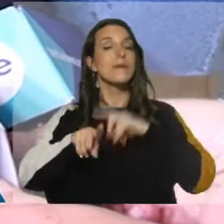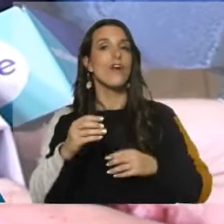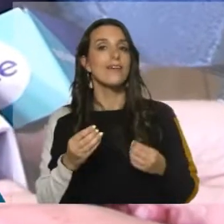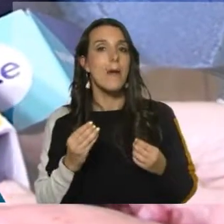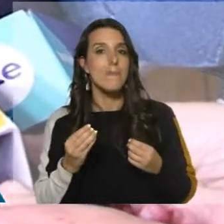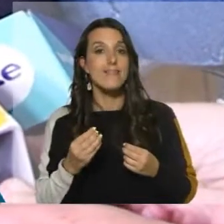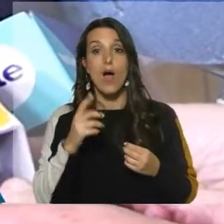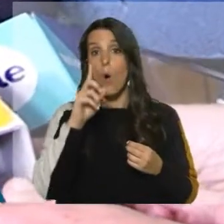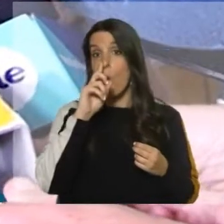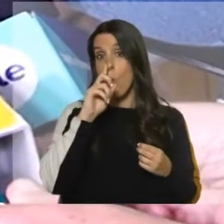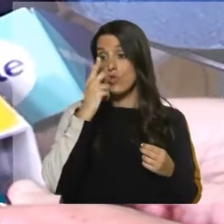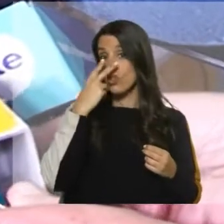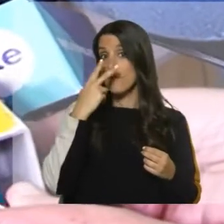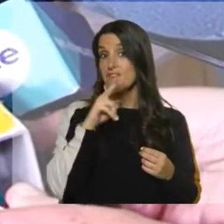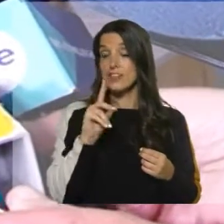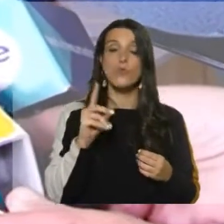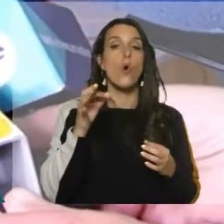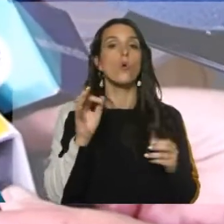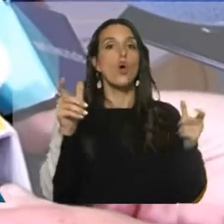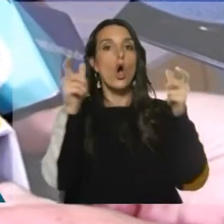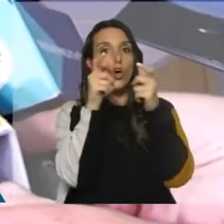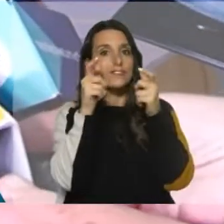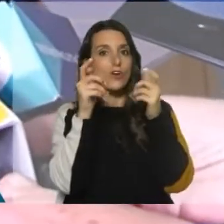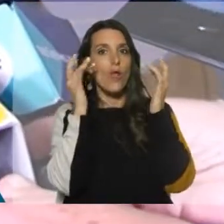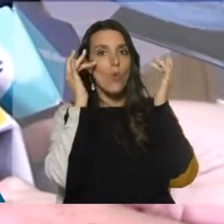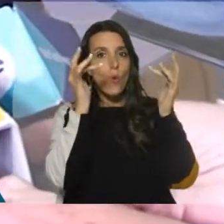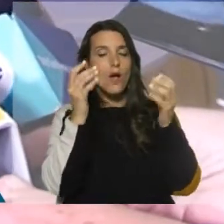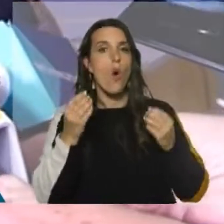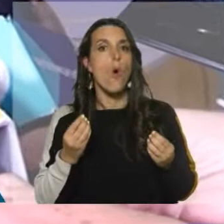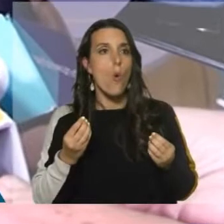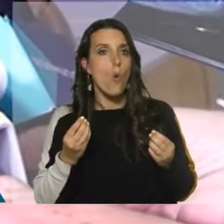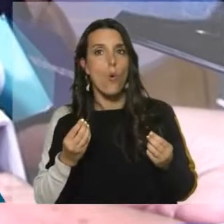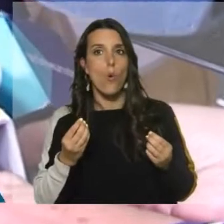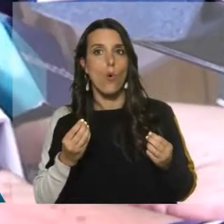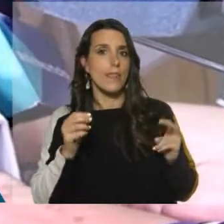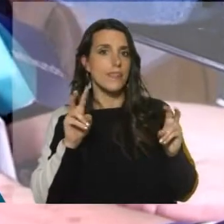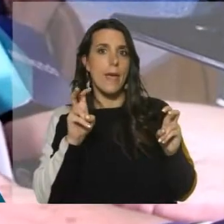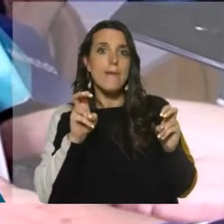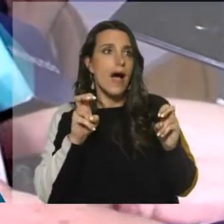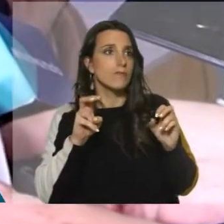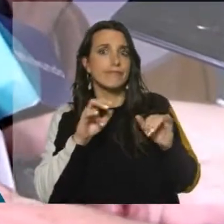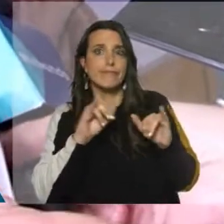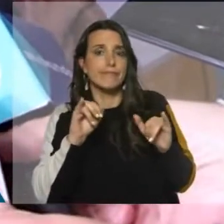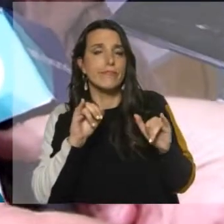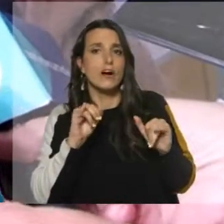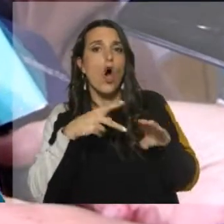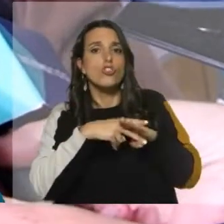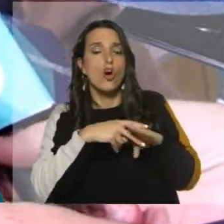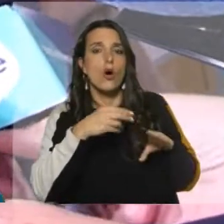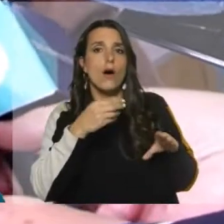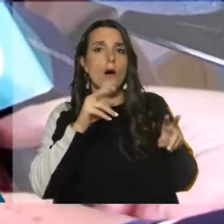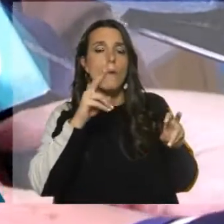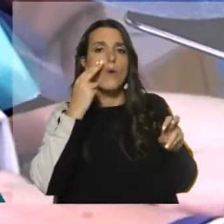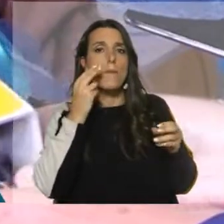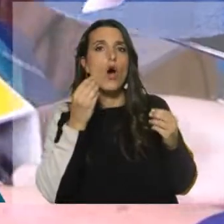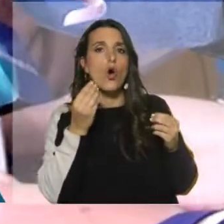desde junio del 2021 el Consejo de Formación en Educación ha paralizado temas sustantivos como son las disposiciones transitorias